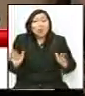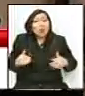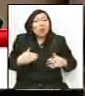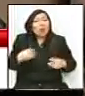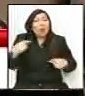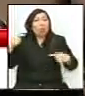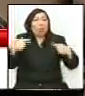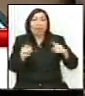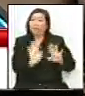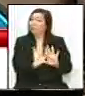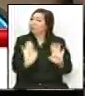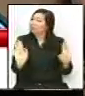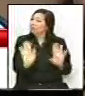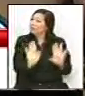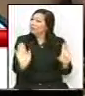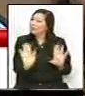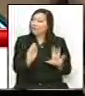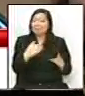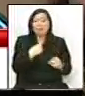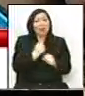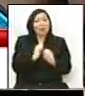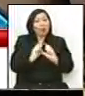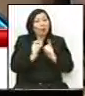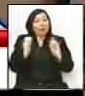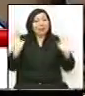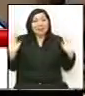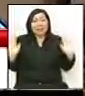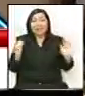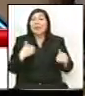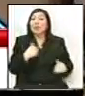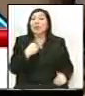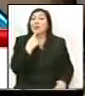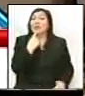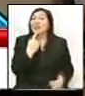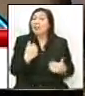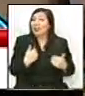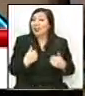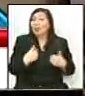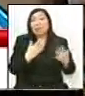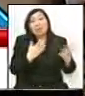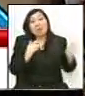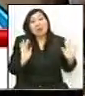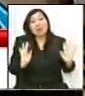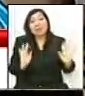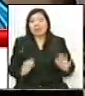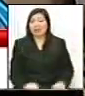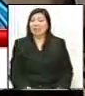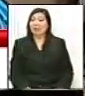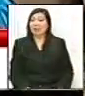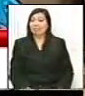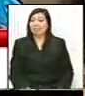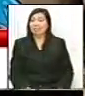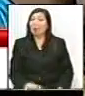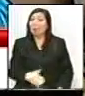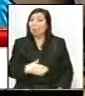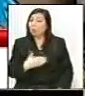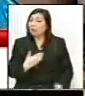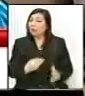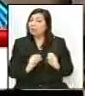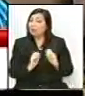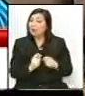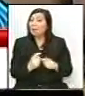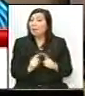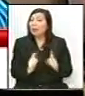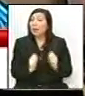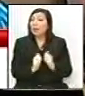puedo cuestionar ni calificar el trabajo de un congresista. Lo que le digo es que tengo la esperanza de que esto se pueda enmendar,